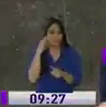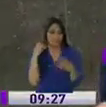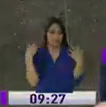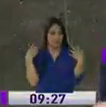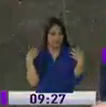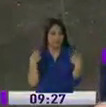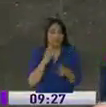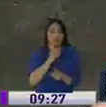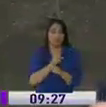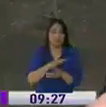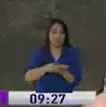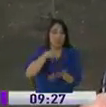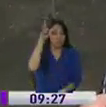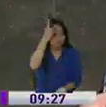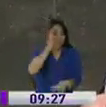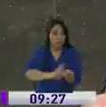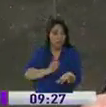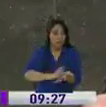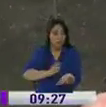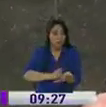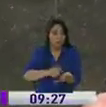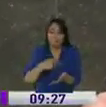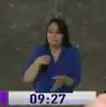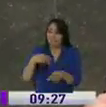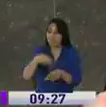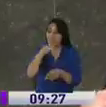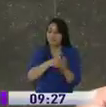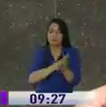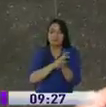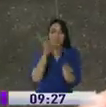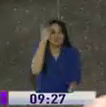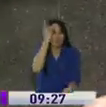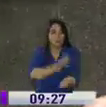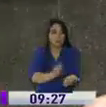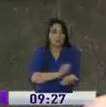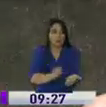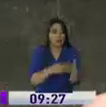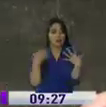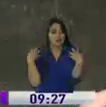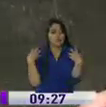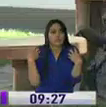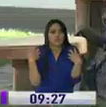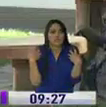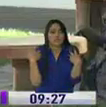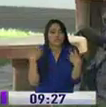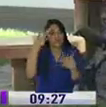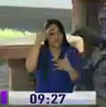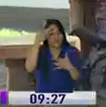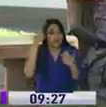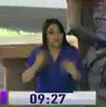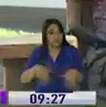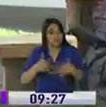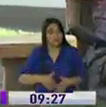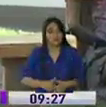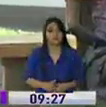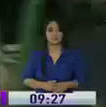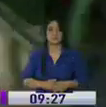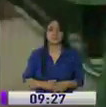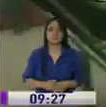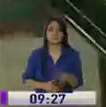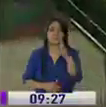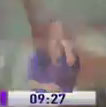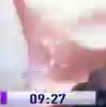Sí, con tanto, sí, muchos sí. Yo digo por mi nieta, porque ella se vive estresando mucho. Informó Héctor Romero.